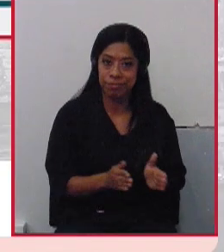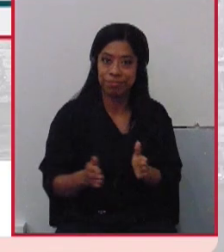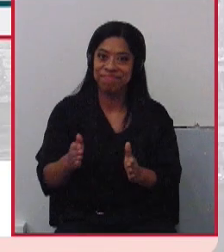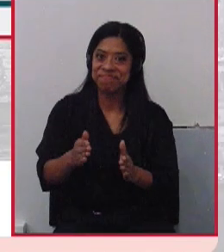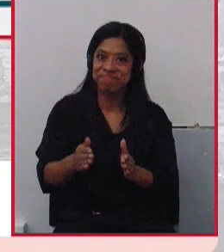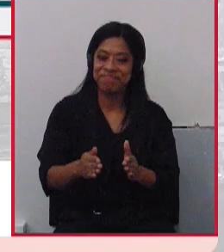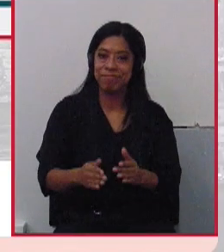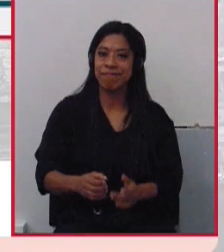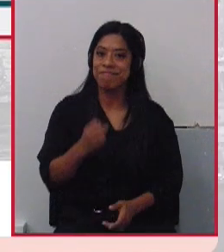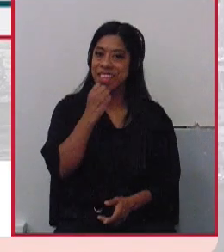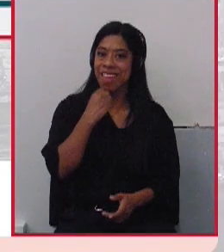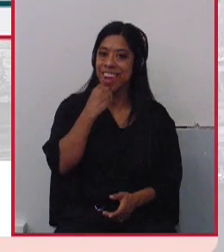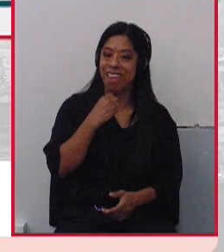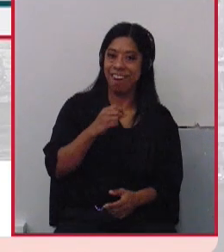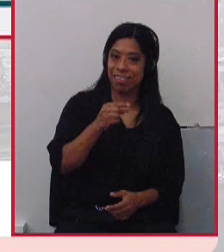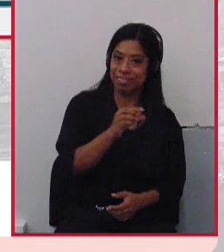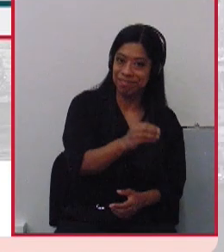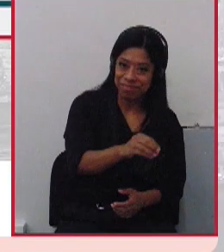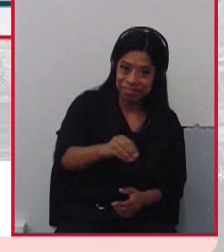el mineral y el agua,